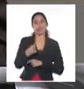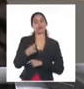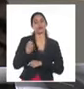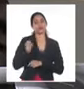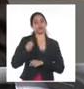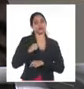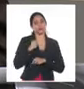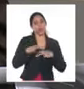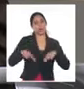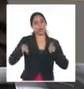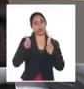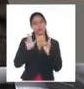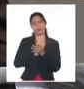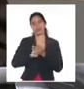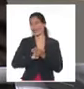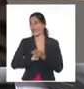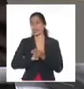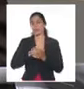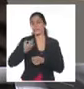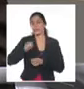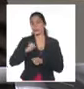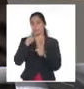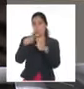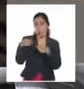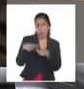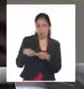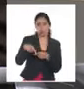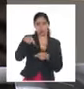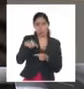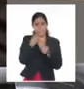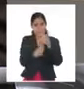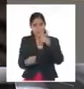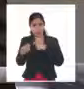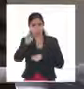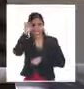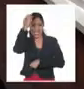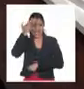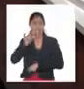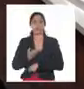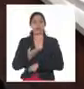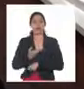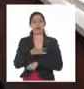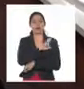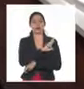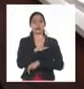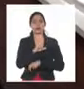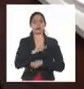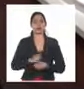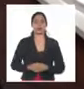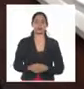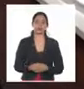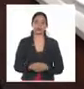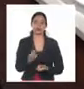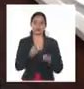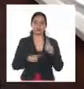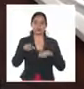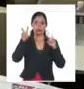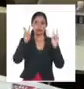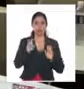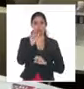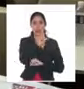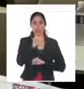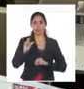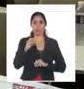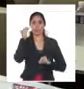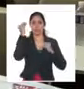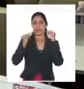no éticos, muy alejados de los principios de la revolución. Uno de los temas más álgidos lo constituyó el